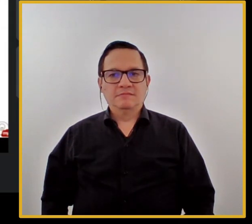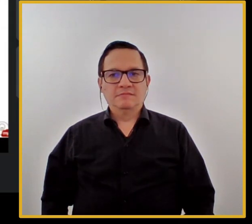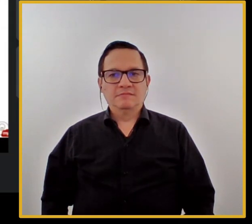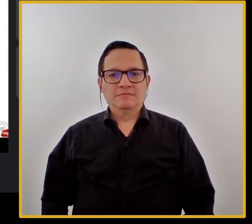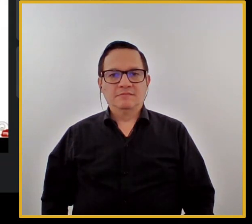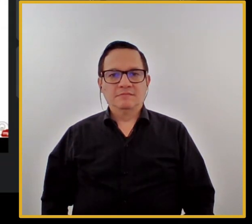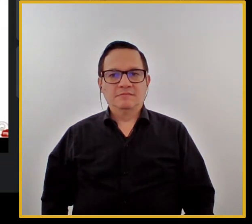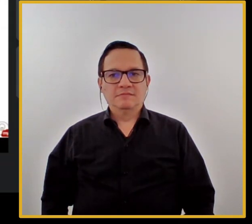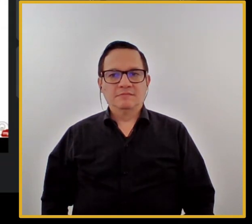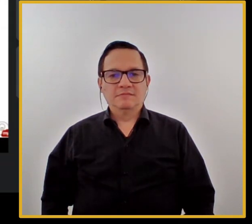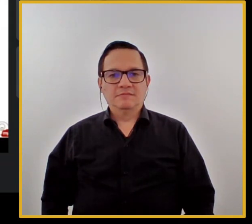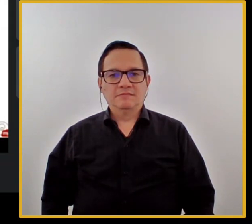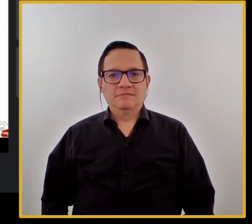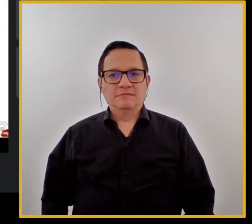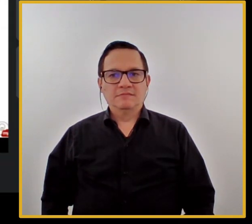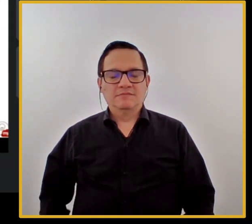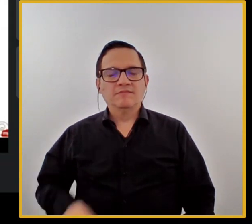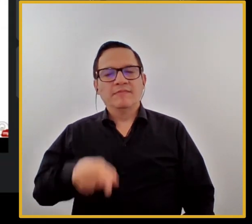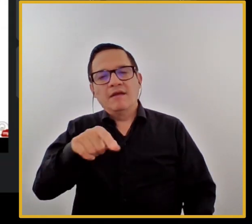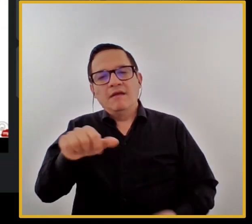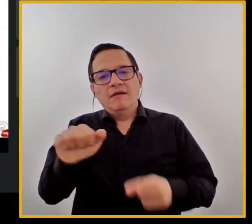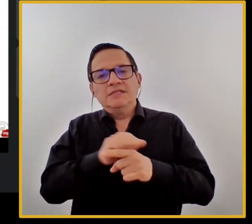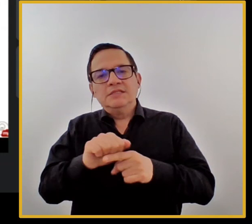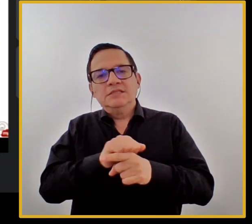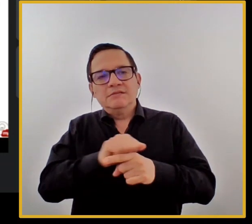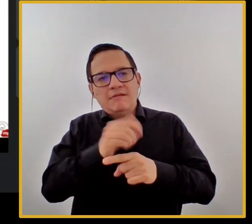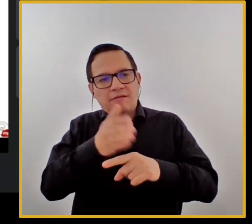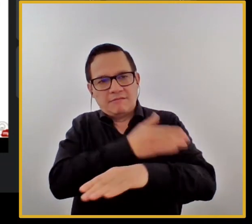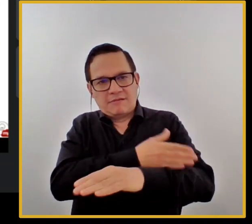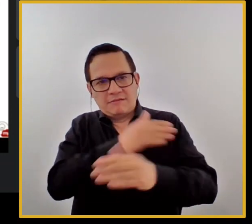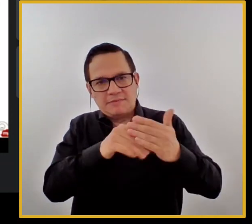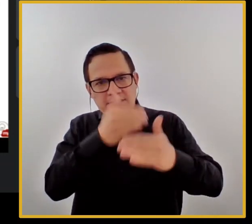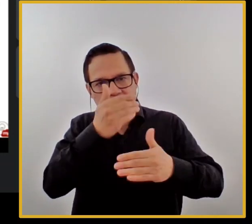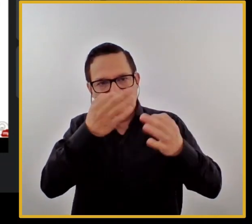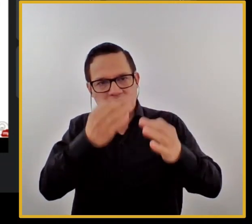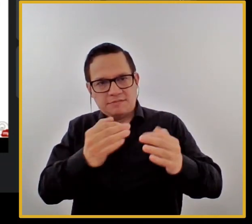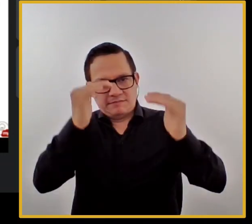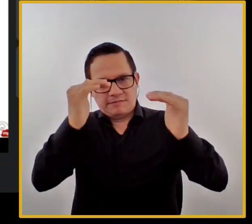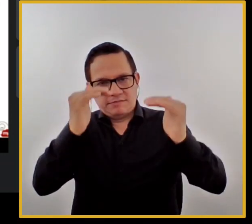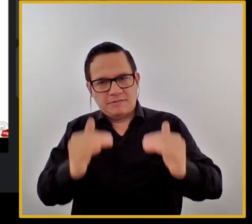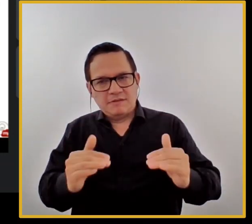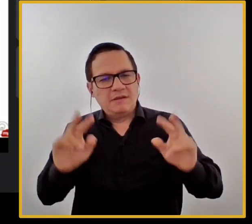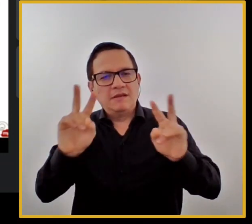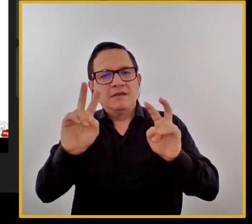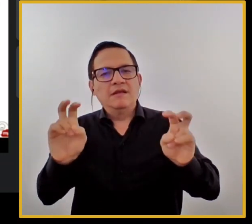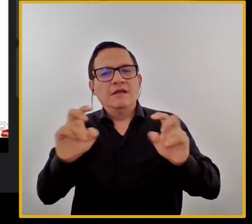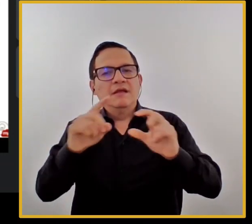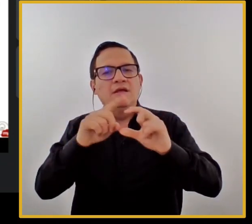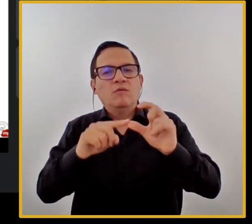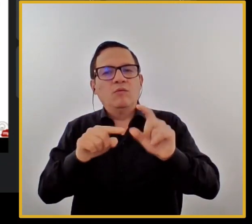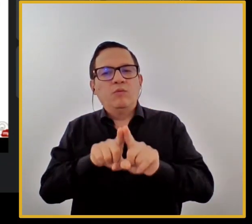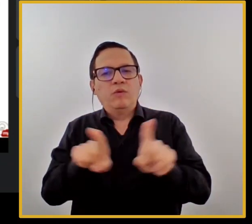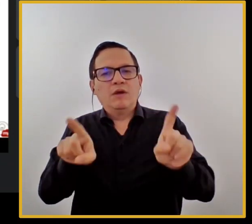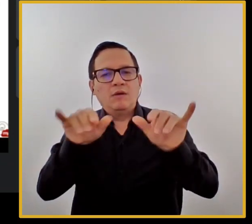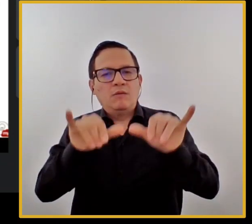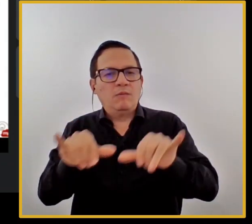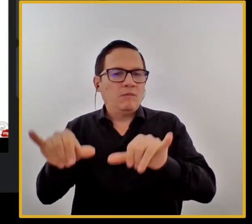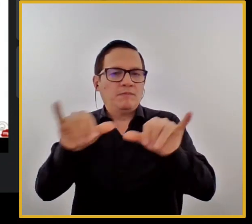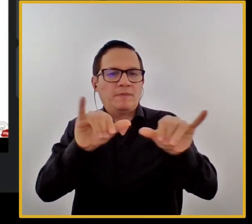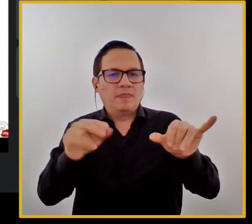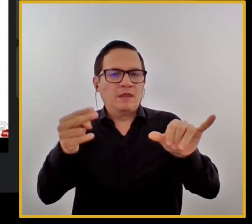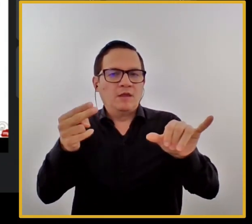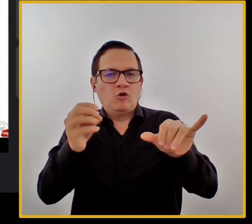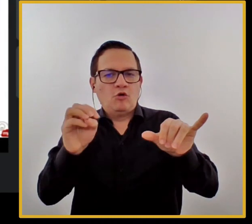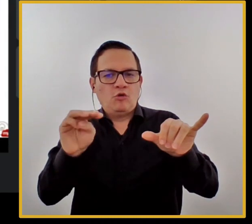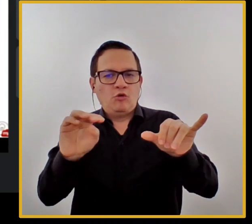pues que es lo que es el ejercicio allí inicial, pues estamos hablando de una ecuación diferencial homogénea, ¿no?